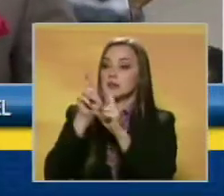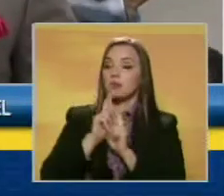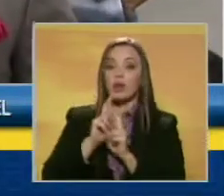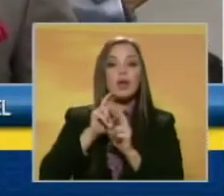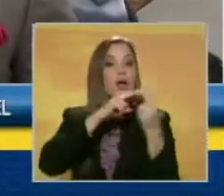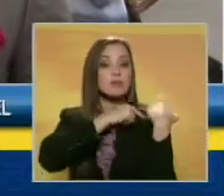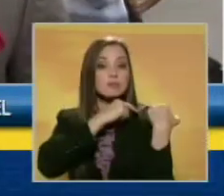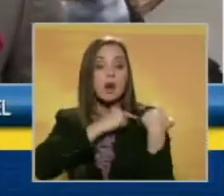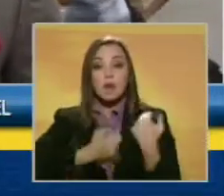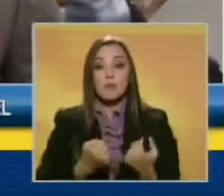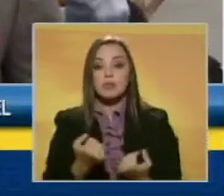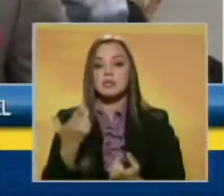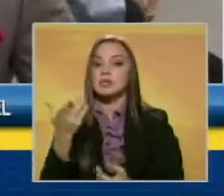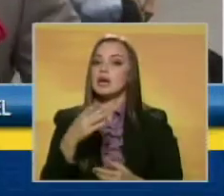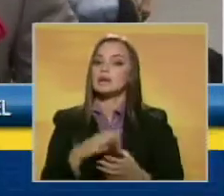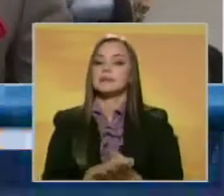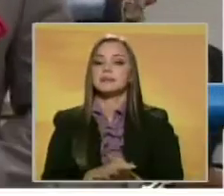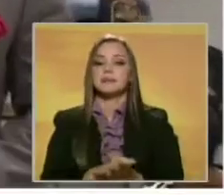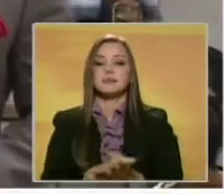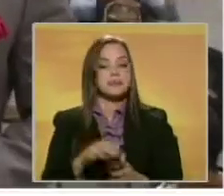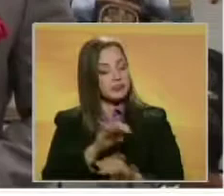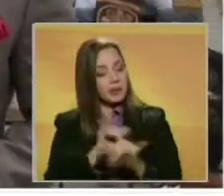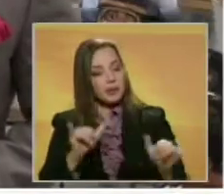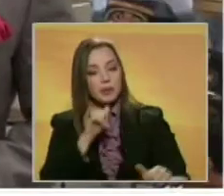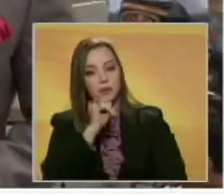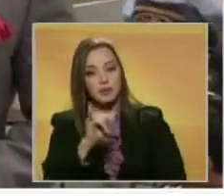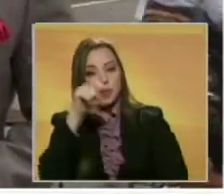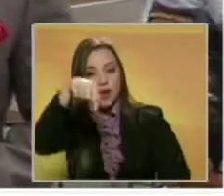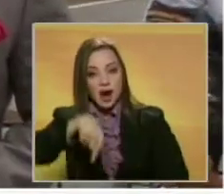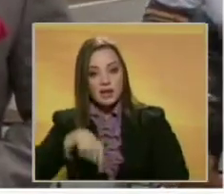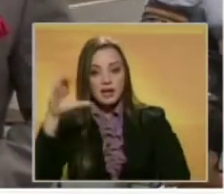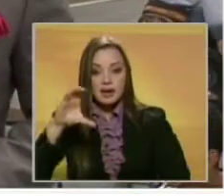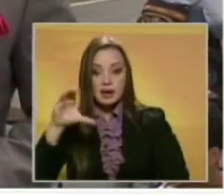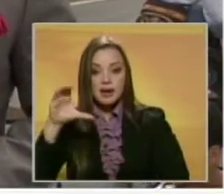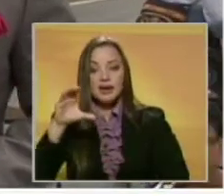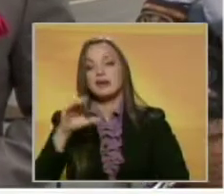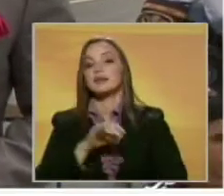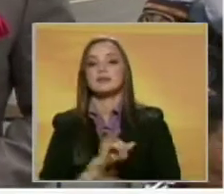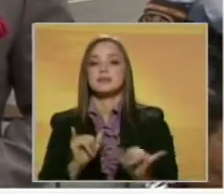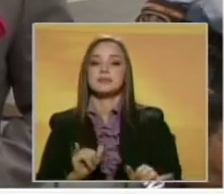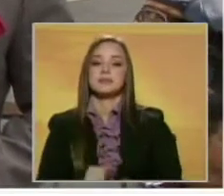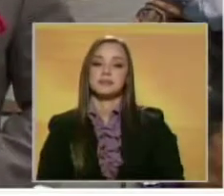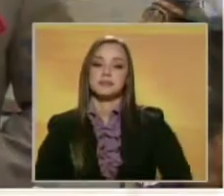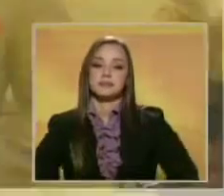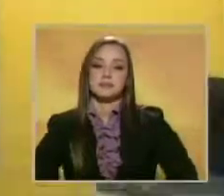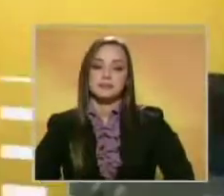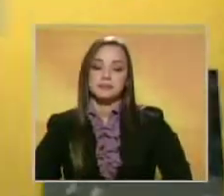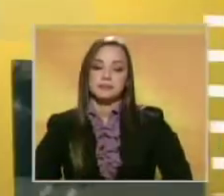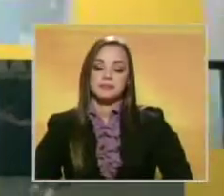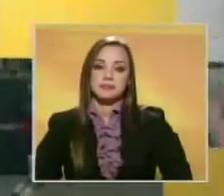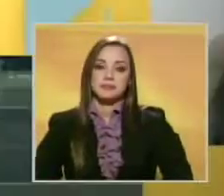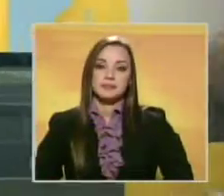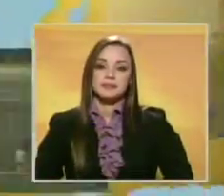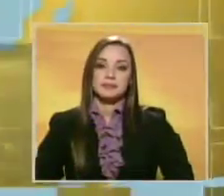a todas sus peticiones. Es la información que tenemos a esta hora desde La Urbina. Euclides Sotillo, Noticiero Venevisión.